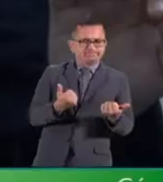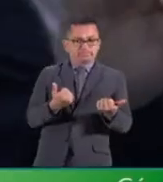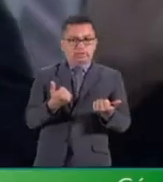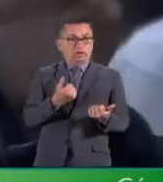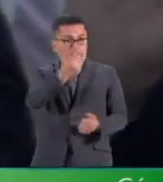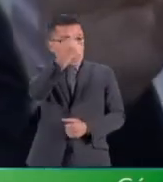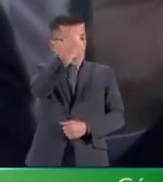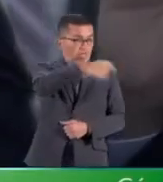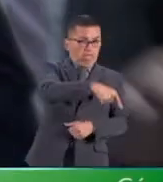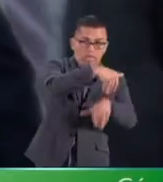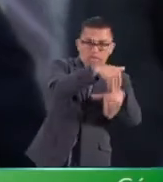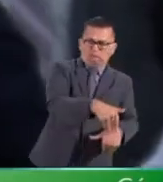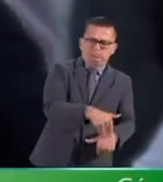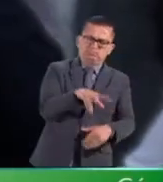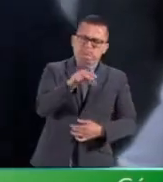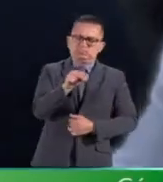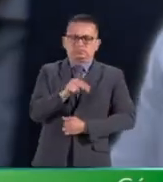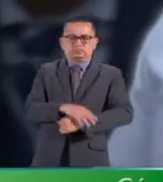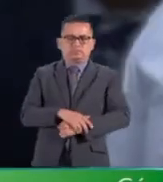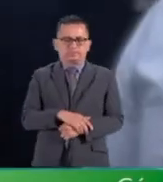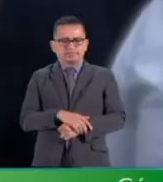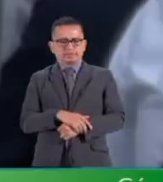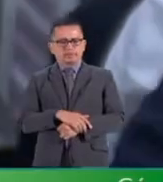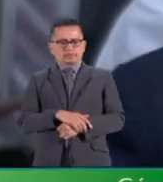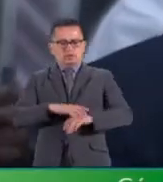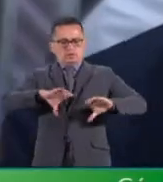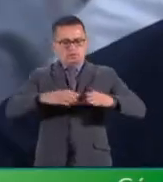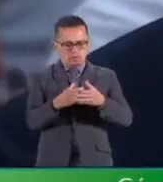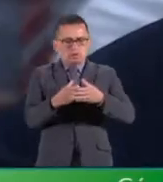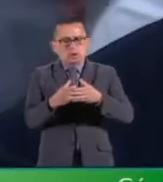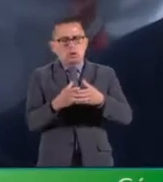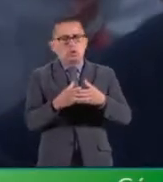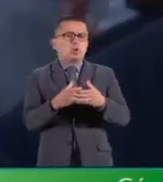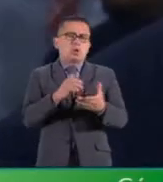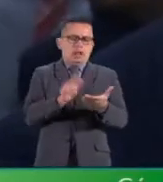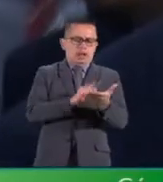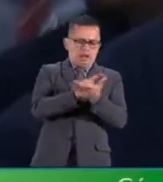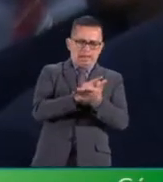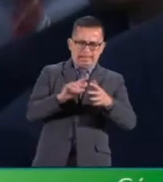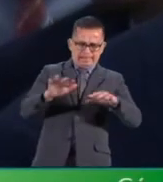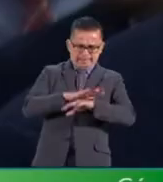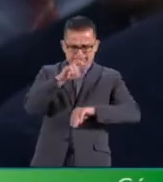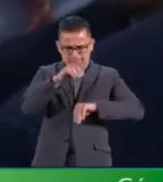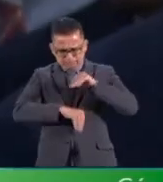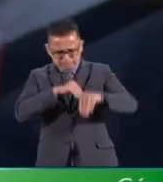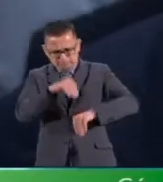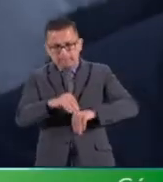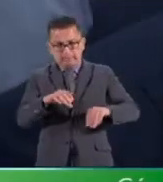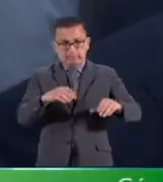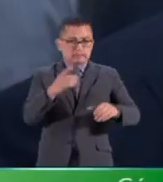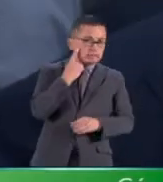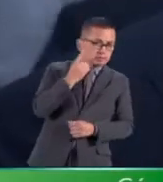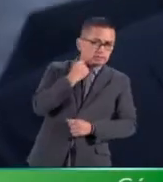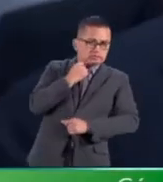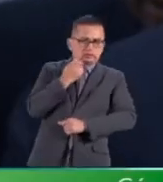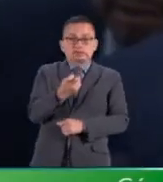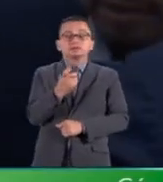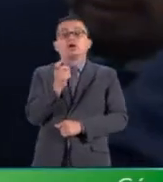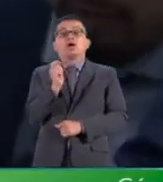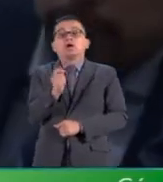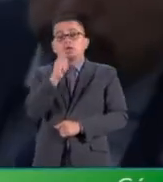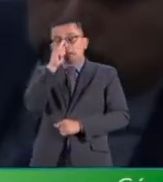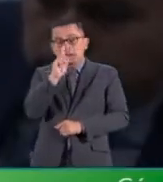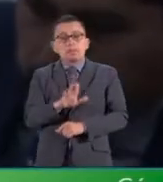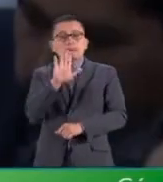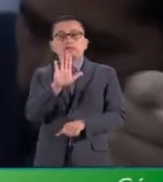Porque el poder legislativo se convierte en una vil simulación cuando el fanatismo y